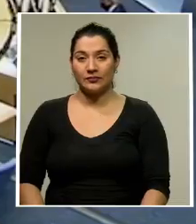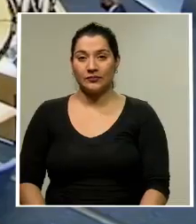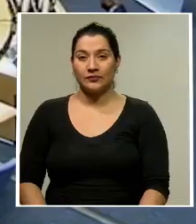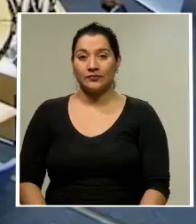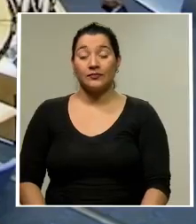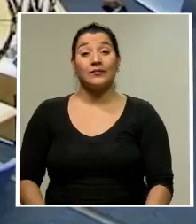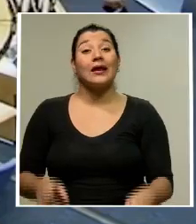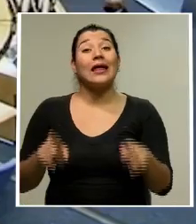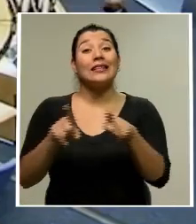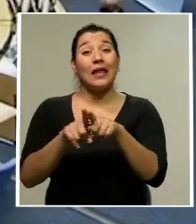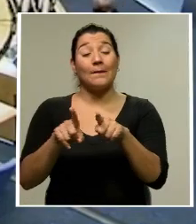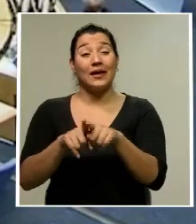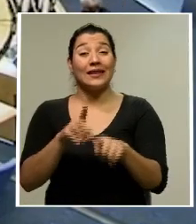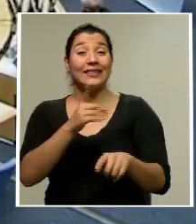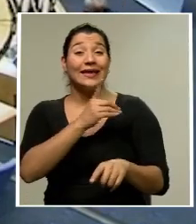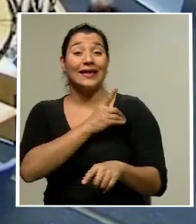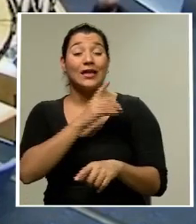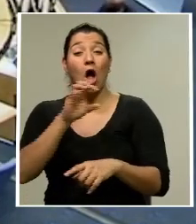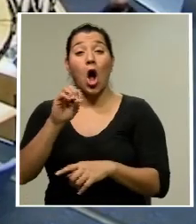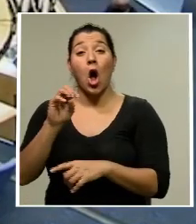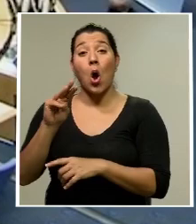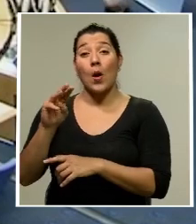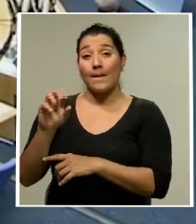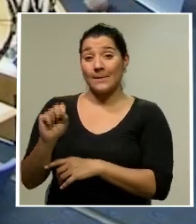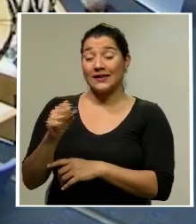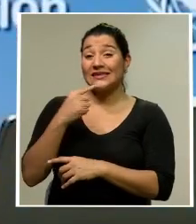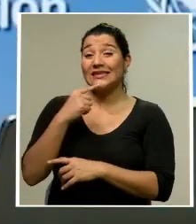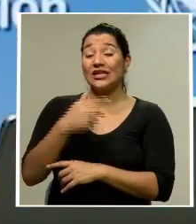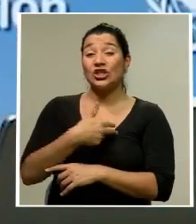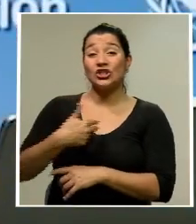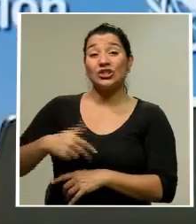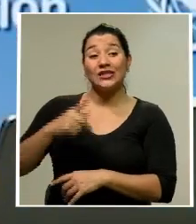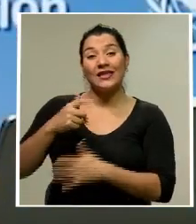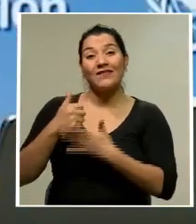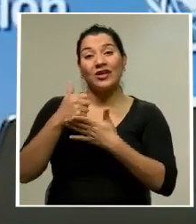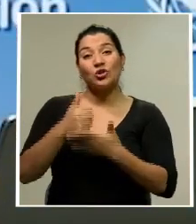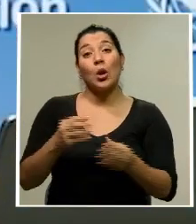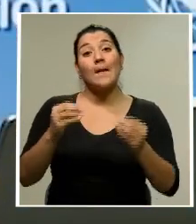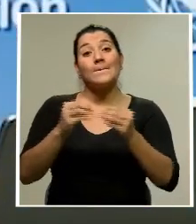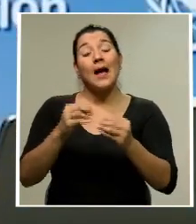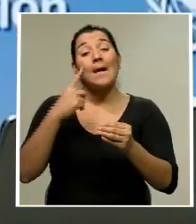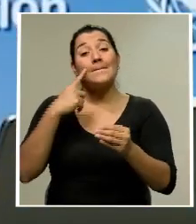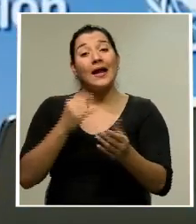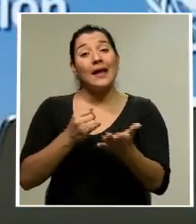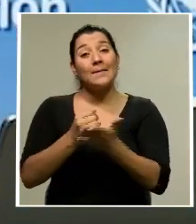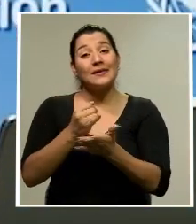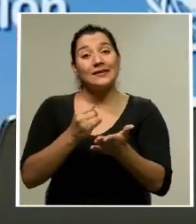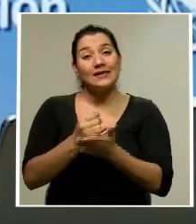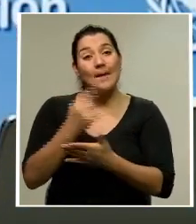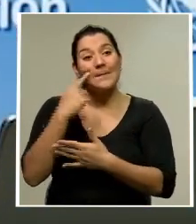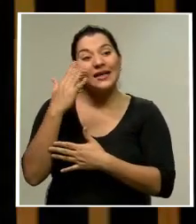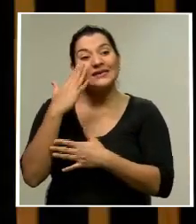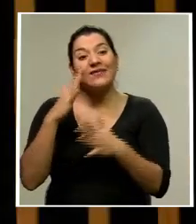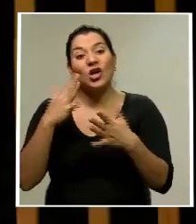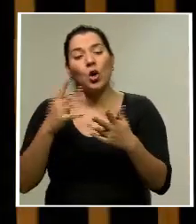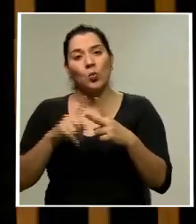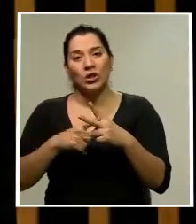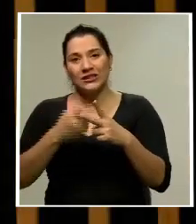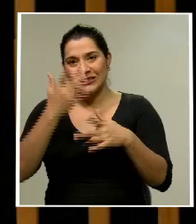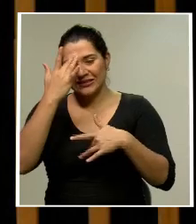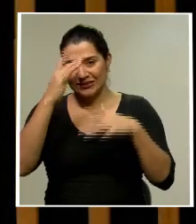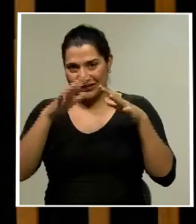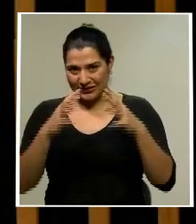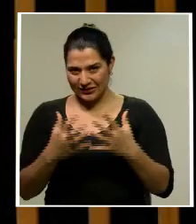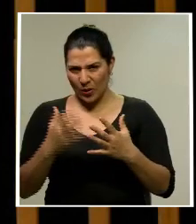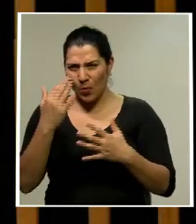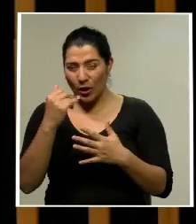Por otro lado, el director de la OMS dijo que China debe cooperar más en la investigación sobre los orígenes de la pandemia, cuyos primeros casos